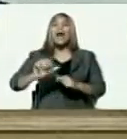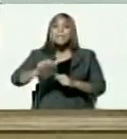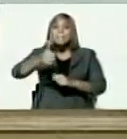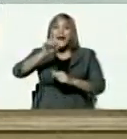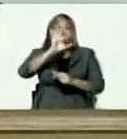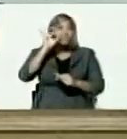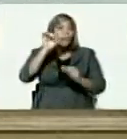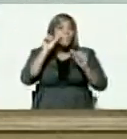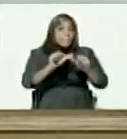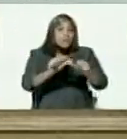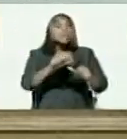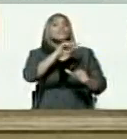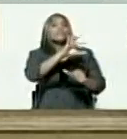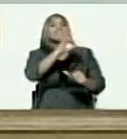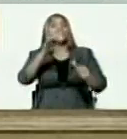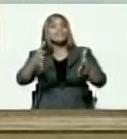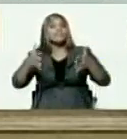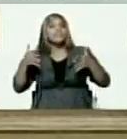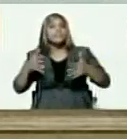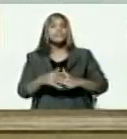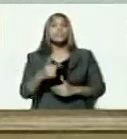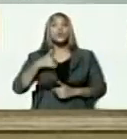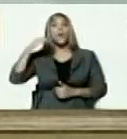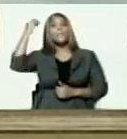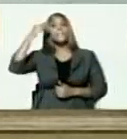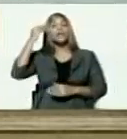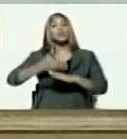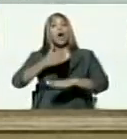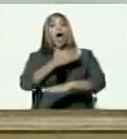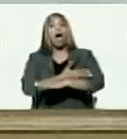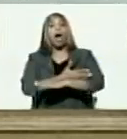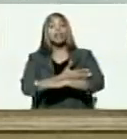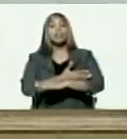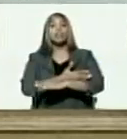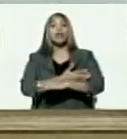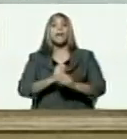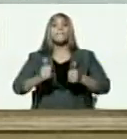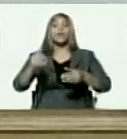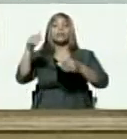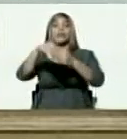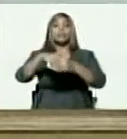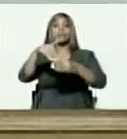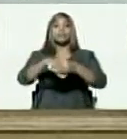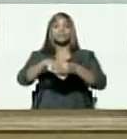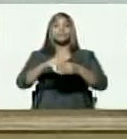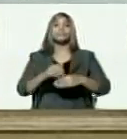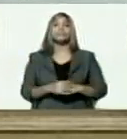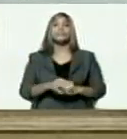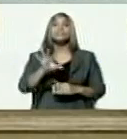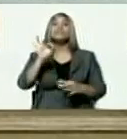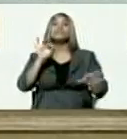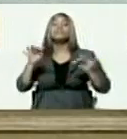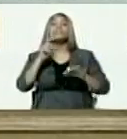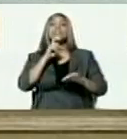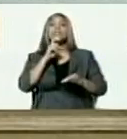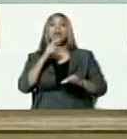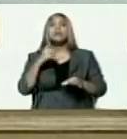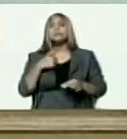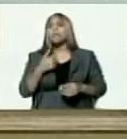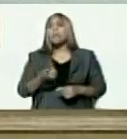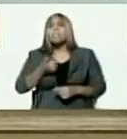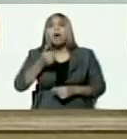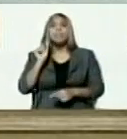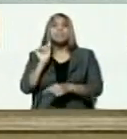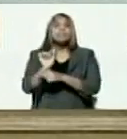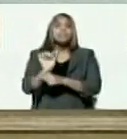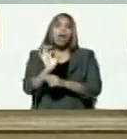creo que antes de votar no me queda ningún otro comentario